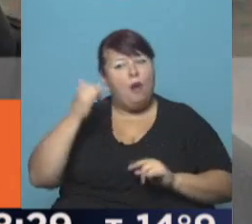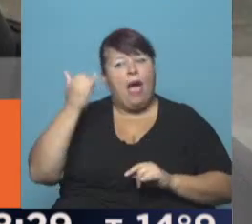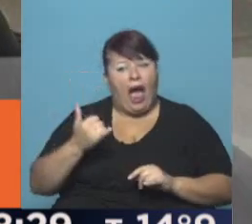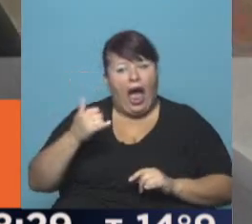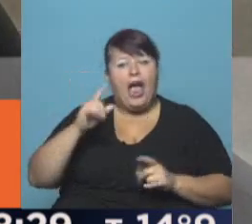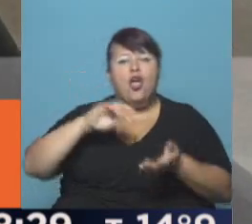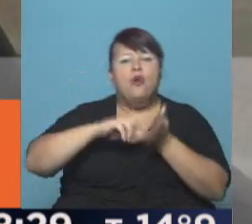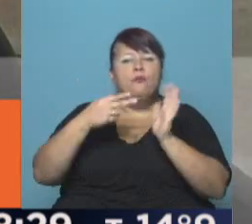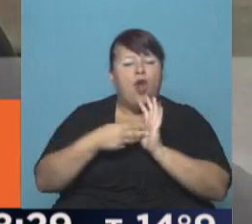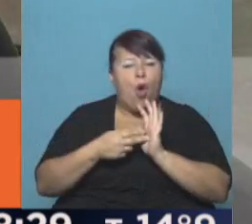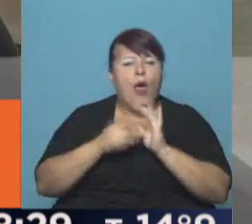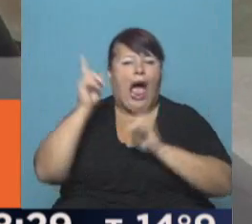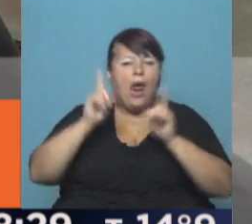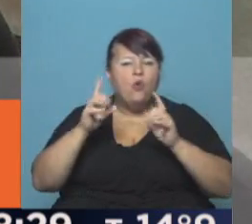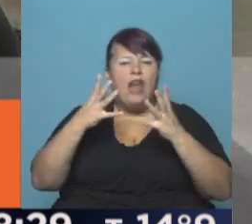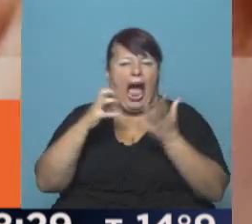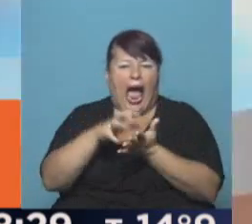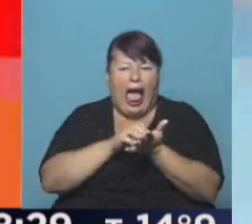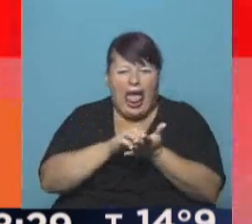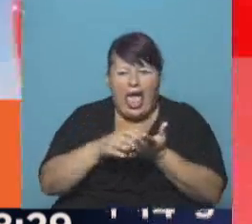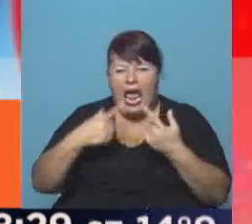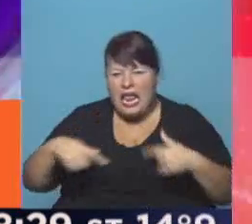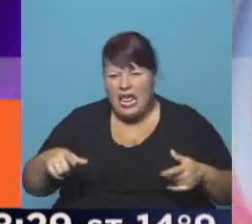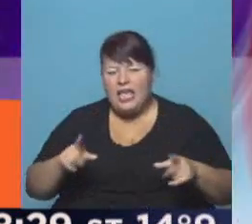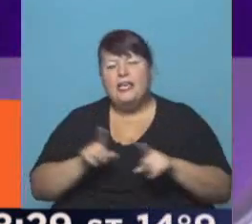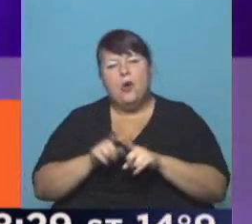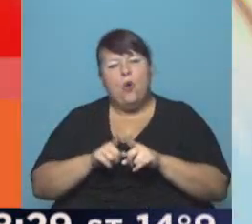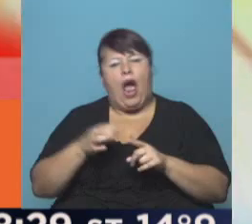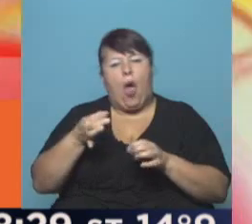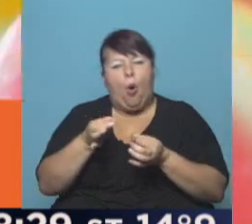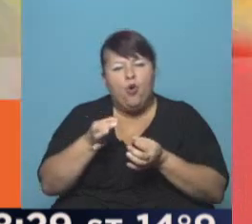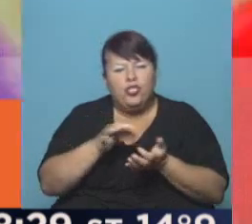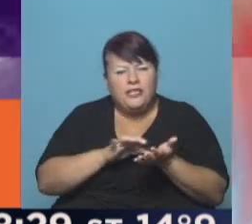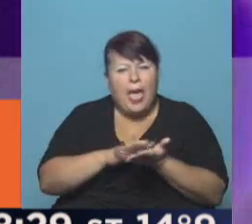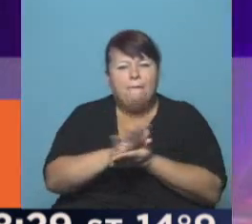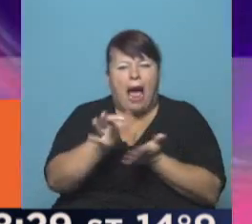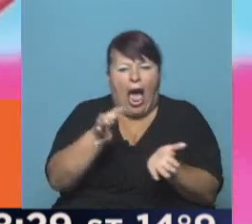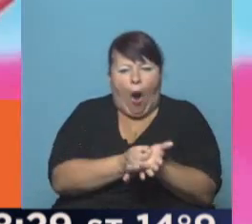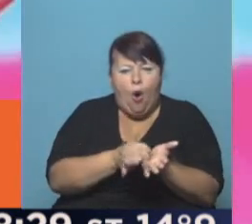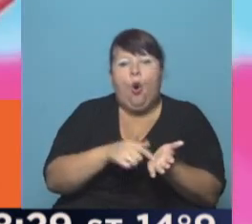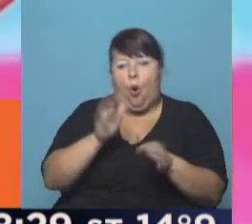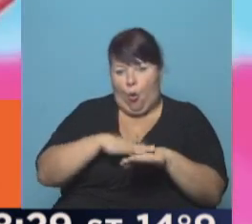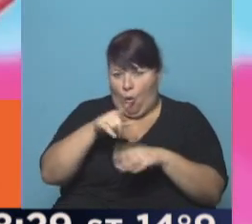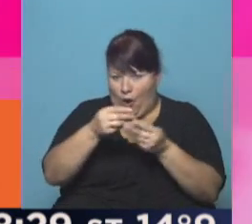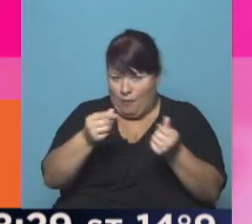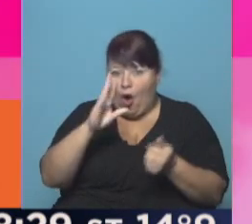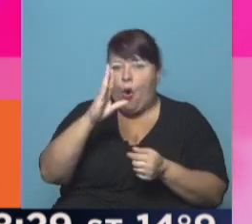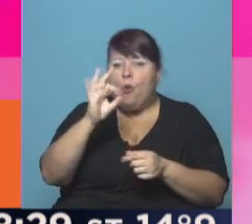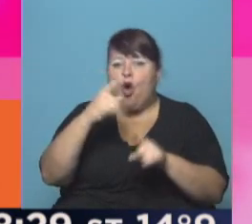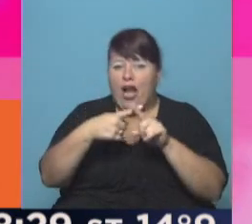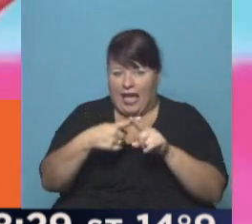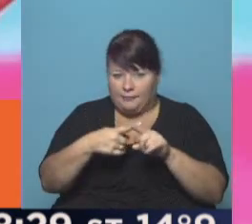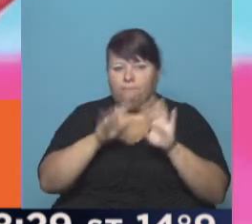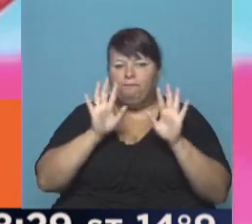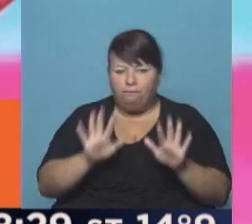descripto alteraciones irritativas y de ulceraciones en manos justamente por este producto, por el bórax, ¿no?